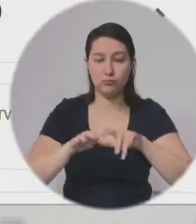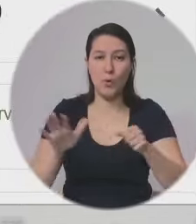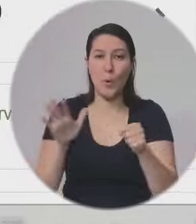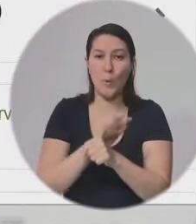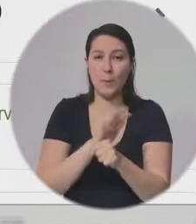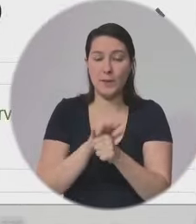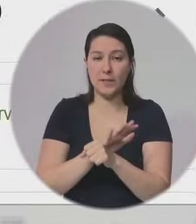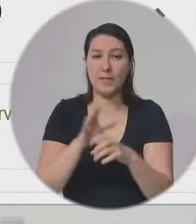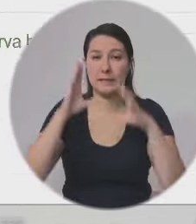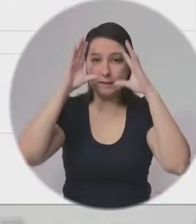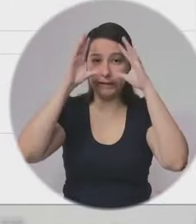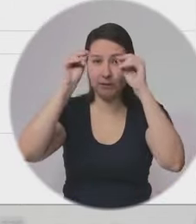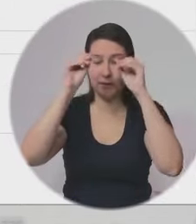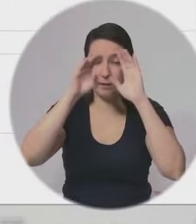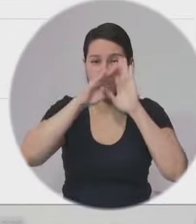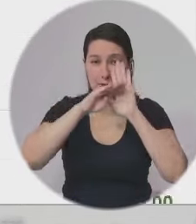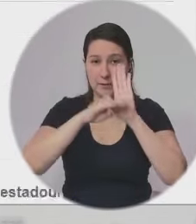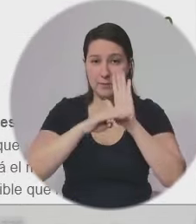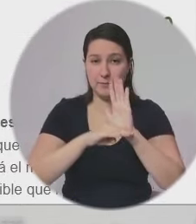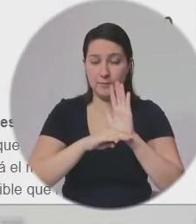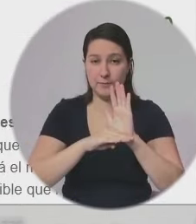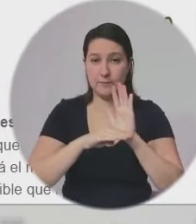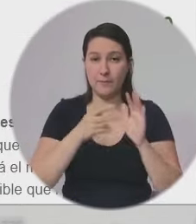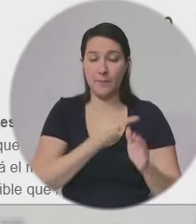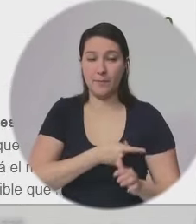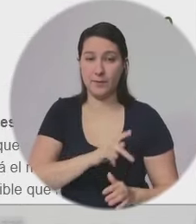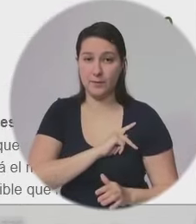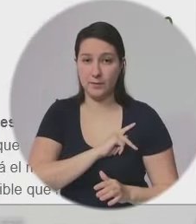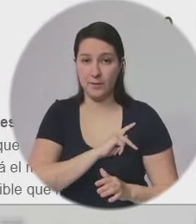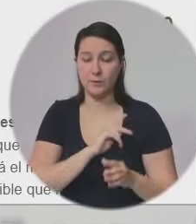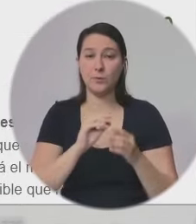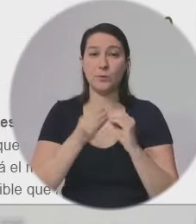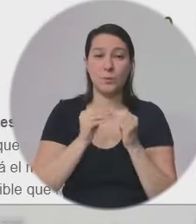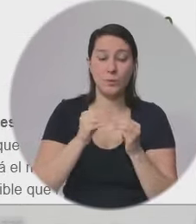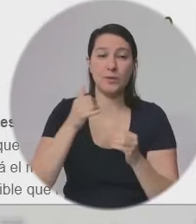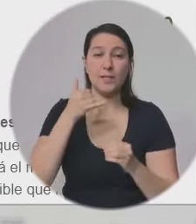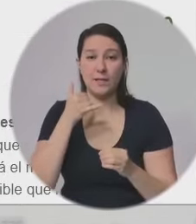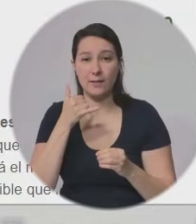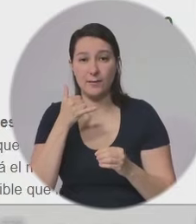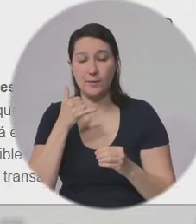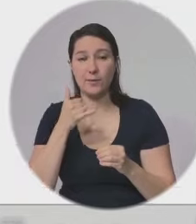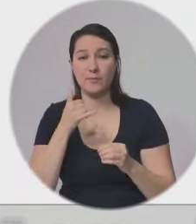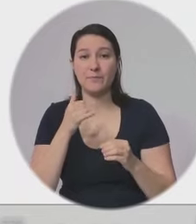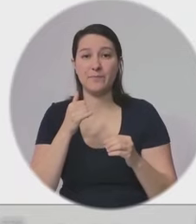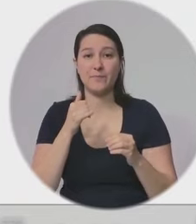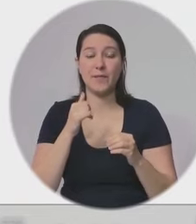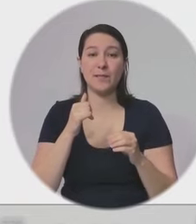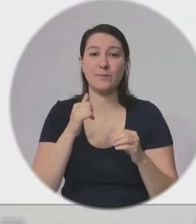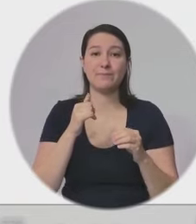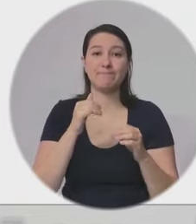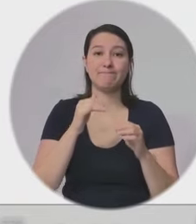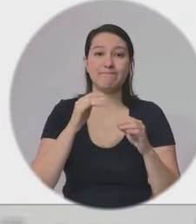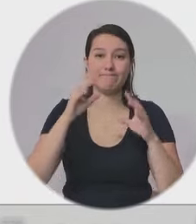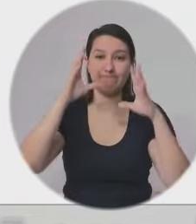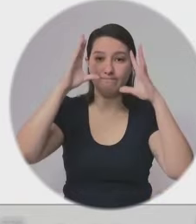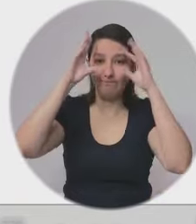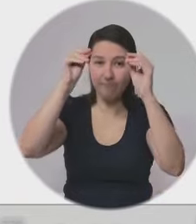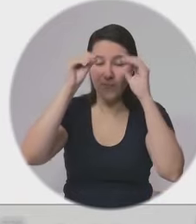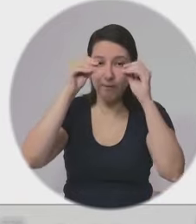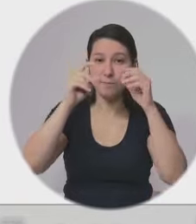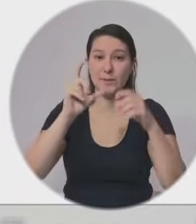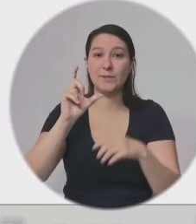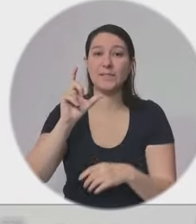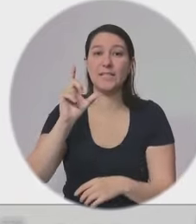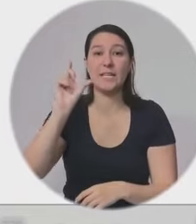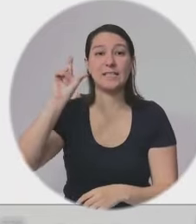el pago quiénes van a la habitación un número de teléfono y además también los datos de la tarjeta en en este caso como ustedes se dan